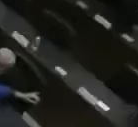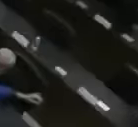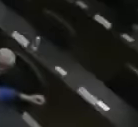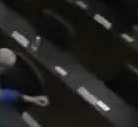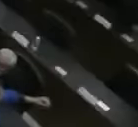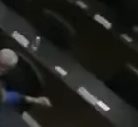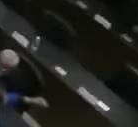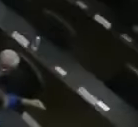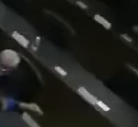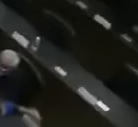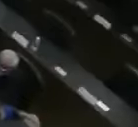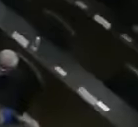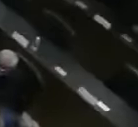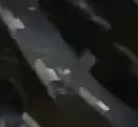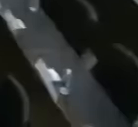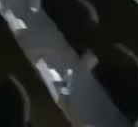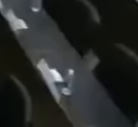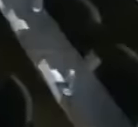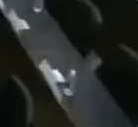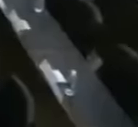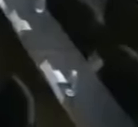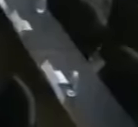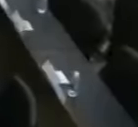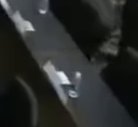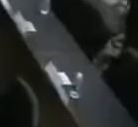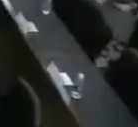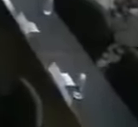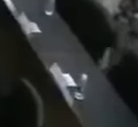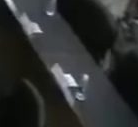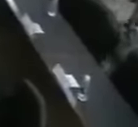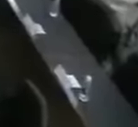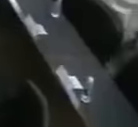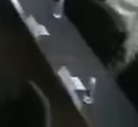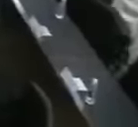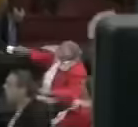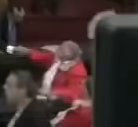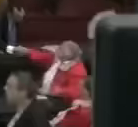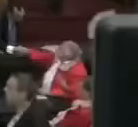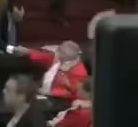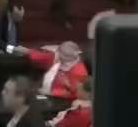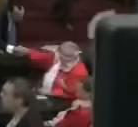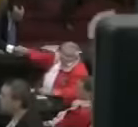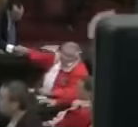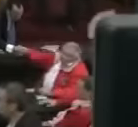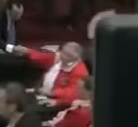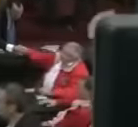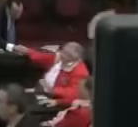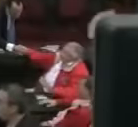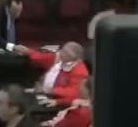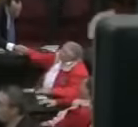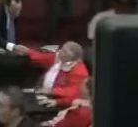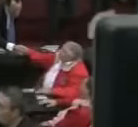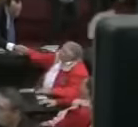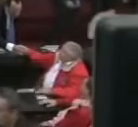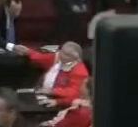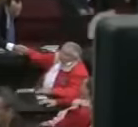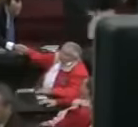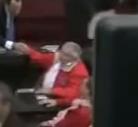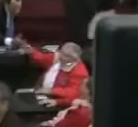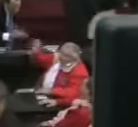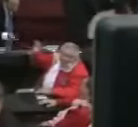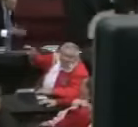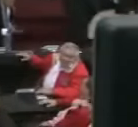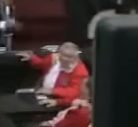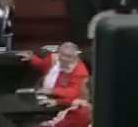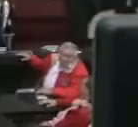la reelección del presidente Nicolás Maduro como presidente constitucional de la República Bolivariana de Venezuela.